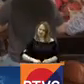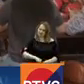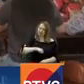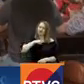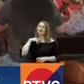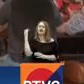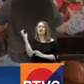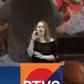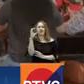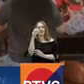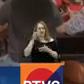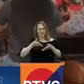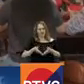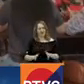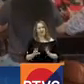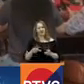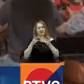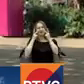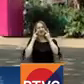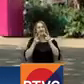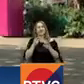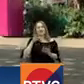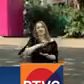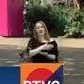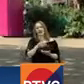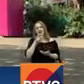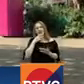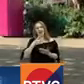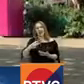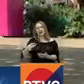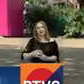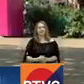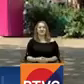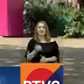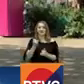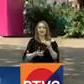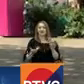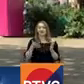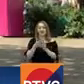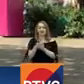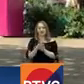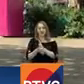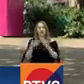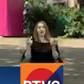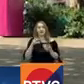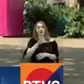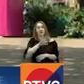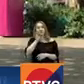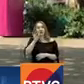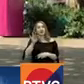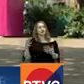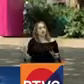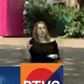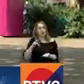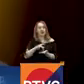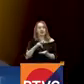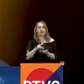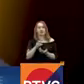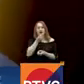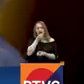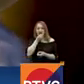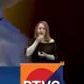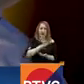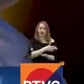que nací para haber sido para finalizar les contamos que la versión 53 contó con la participación de cantantes